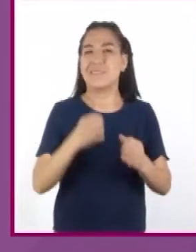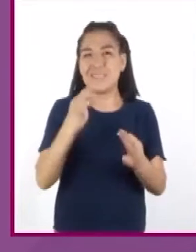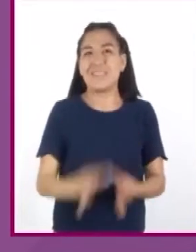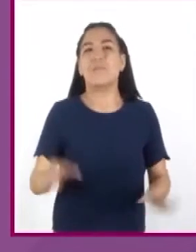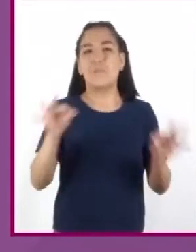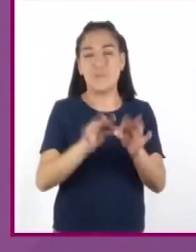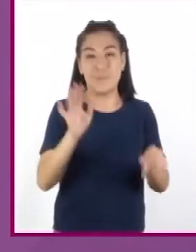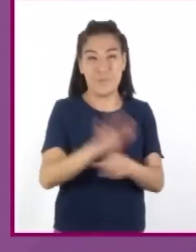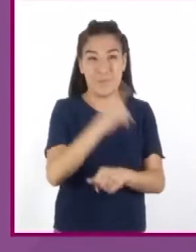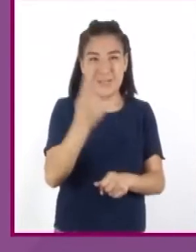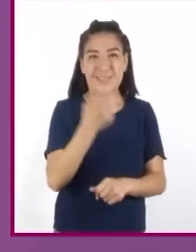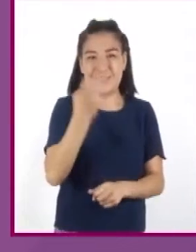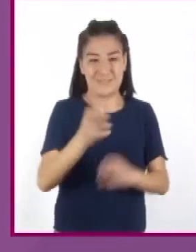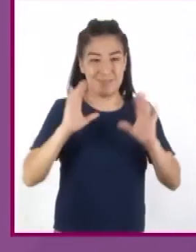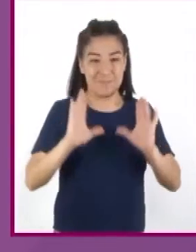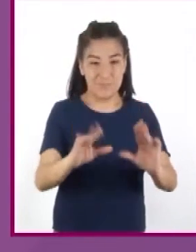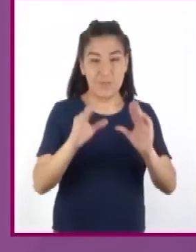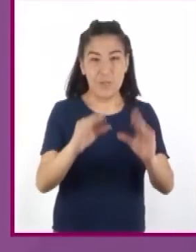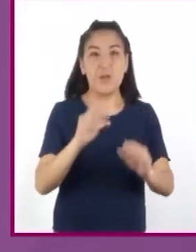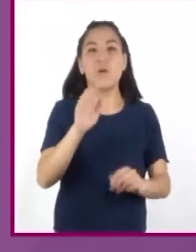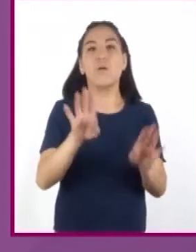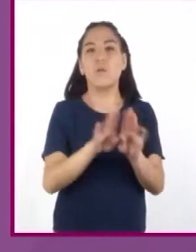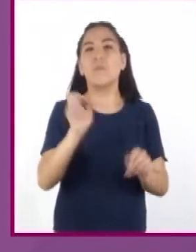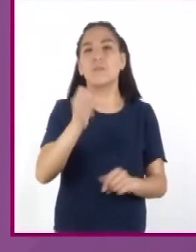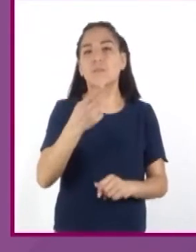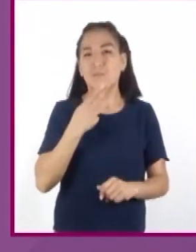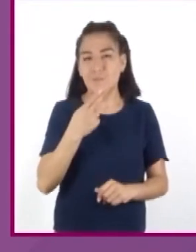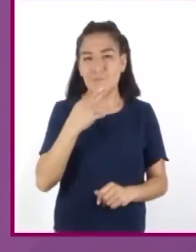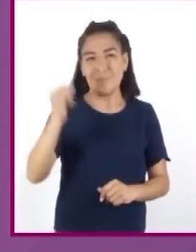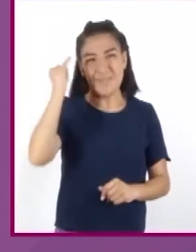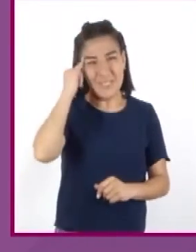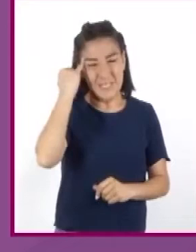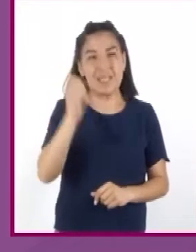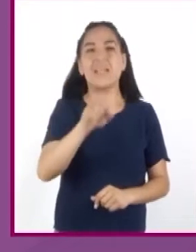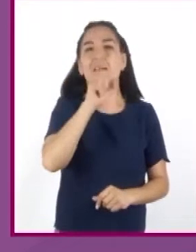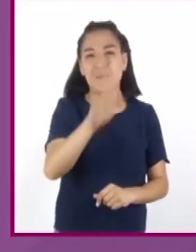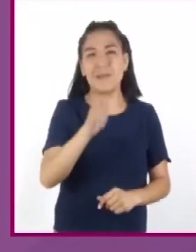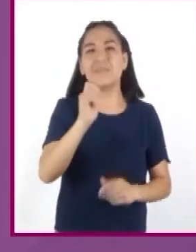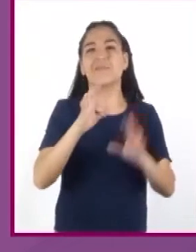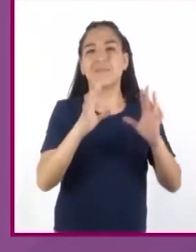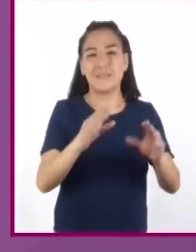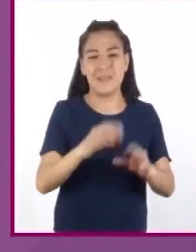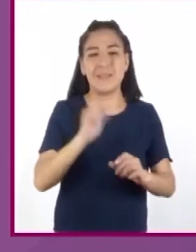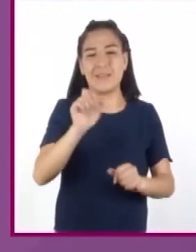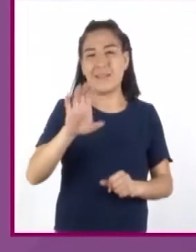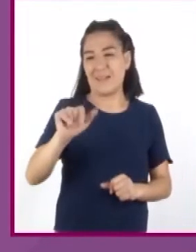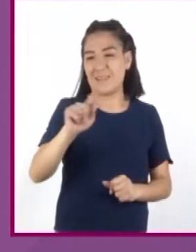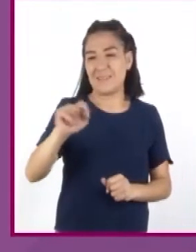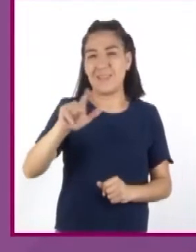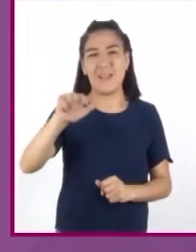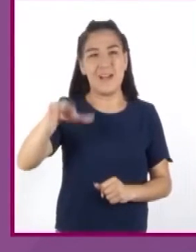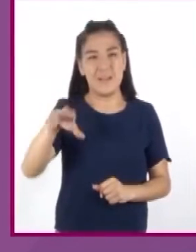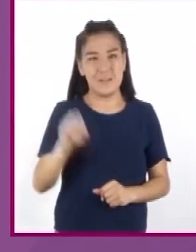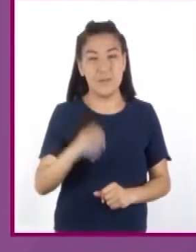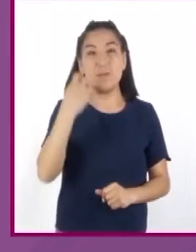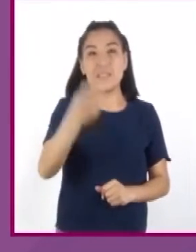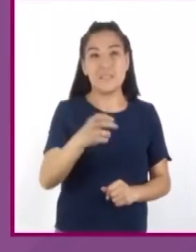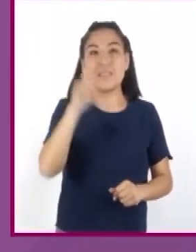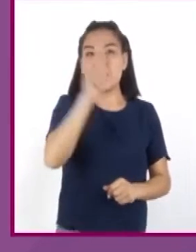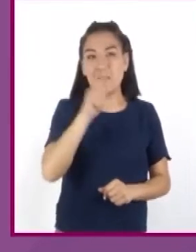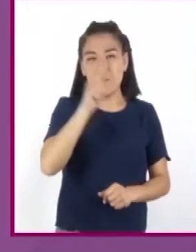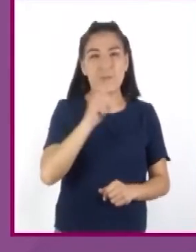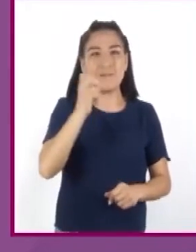pues a pesar de que la enseñanza se dio en lenguas indígenas, también se enseñó en castellano. La lengua de los conquistadores,